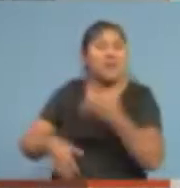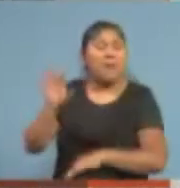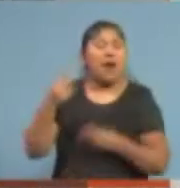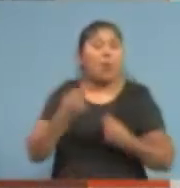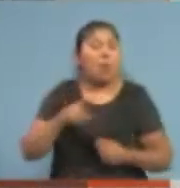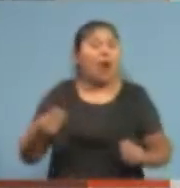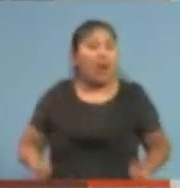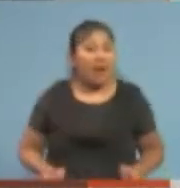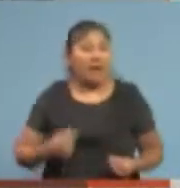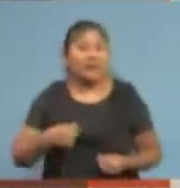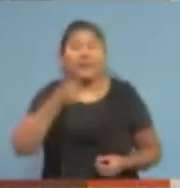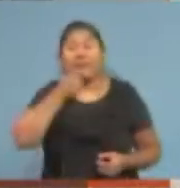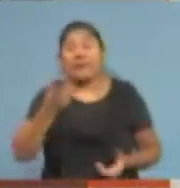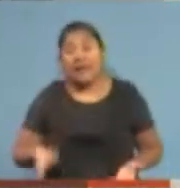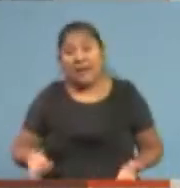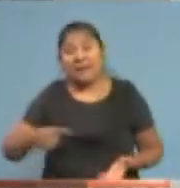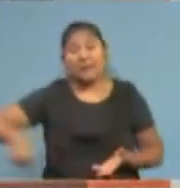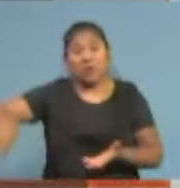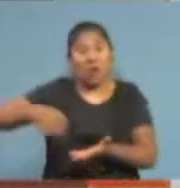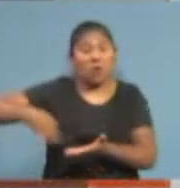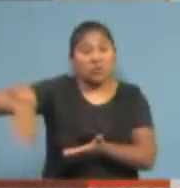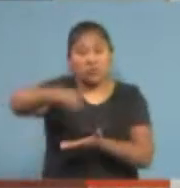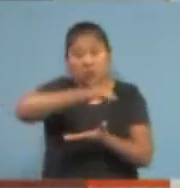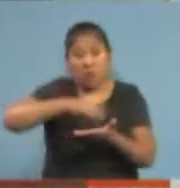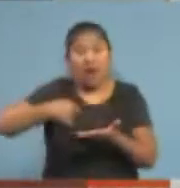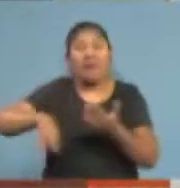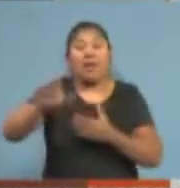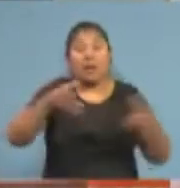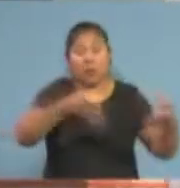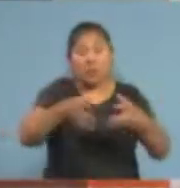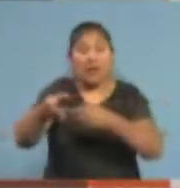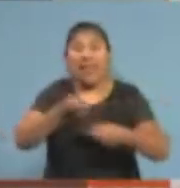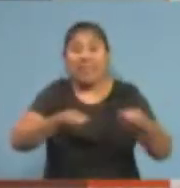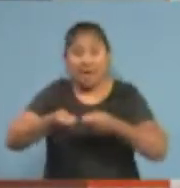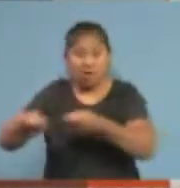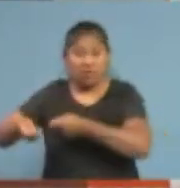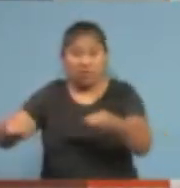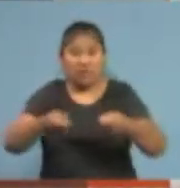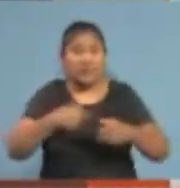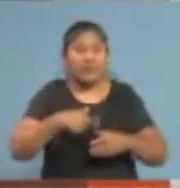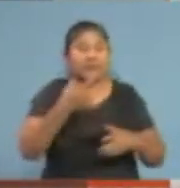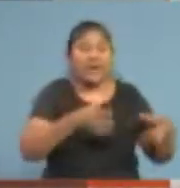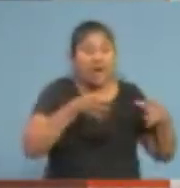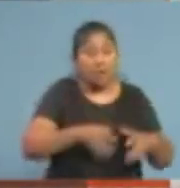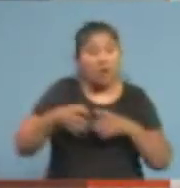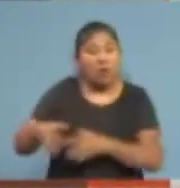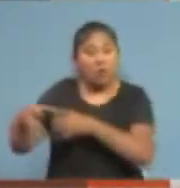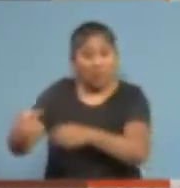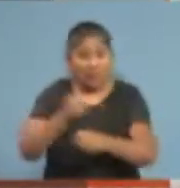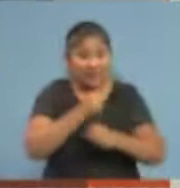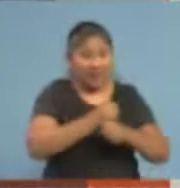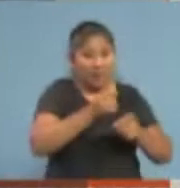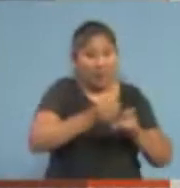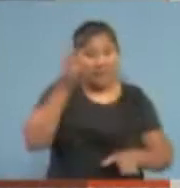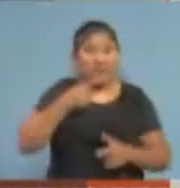no estamos haciendo un control esté más allá de los comercios tenemos varios equipos expuestos que trabajamos y están los